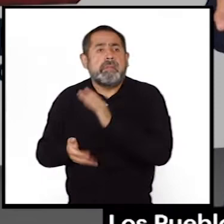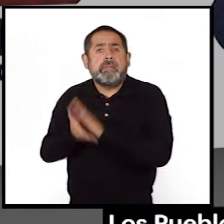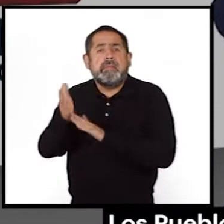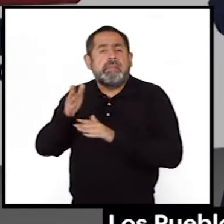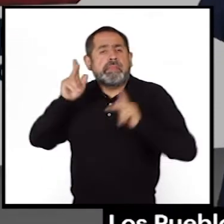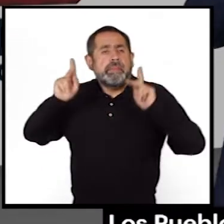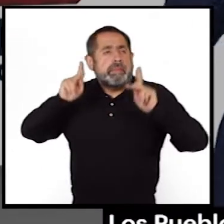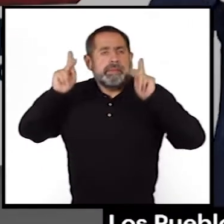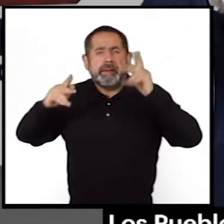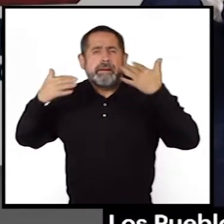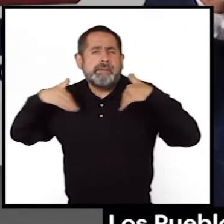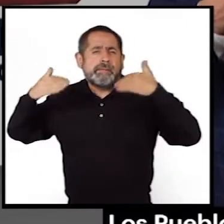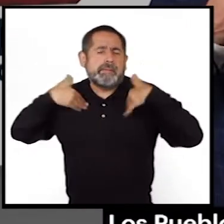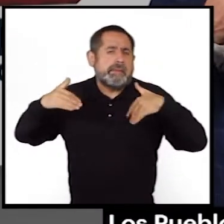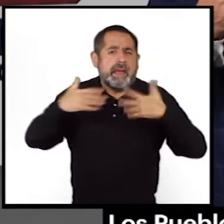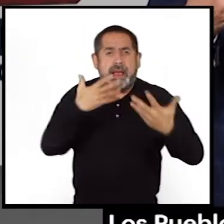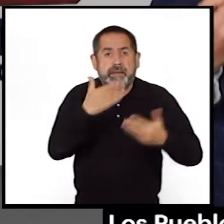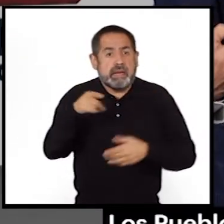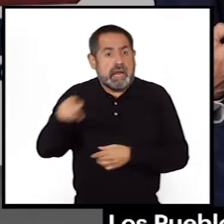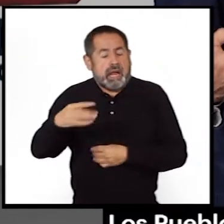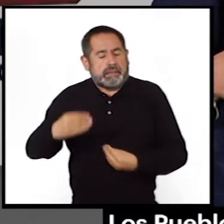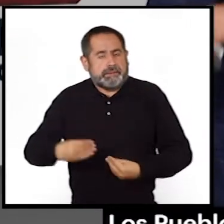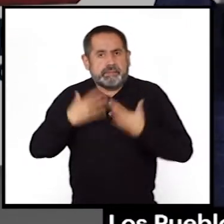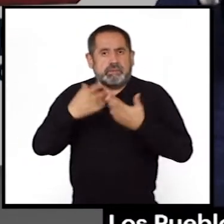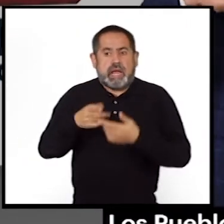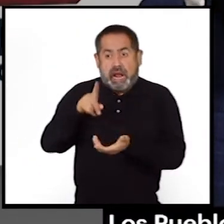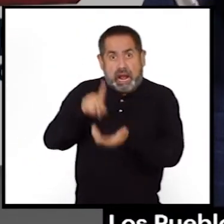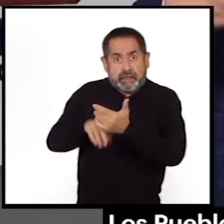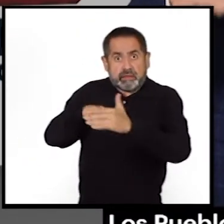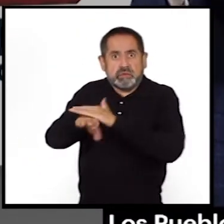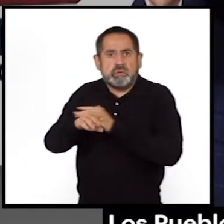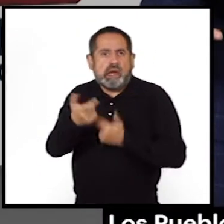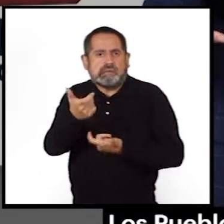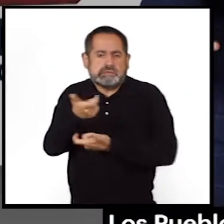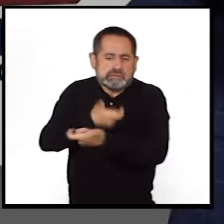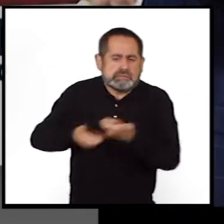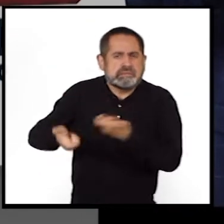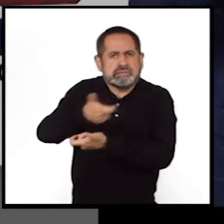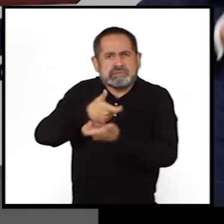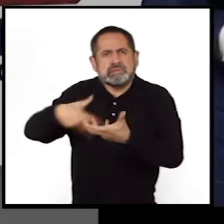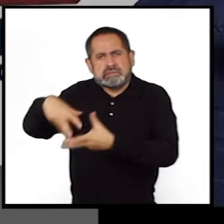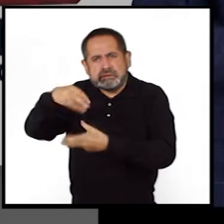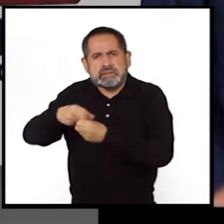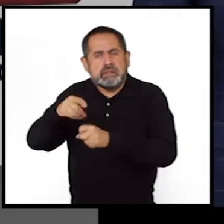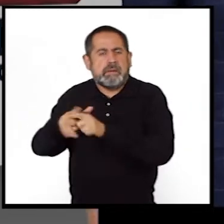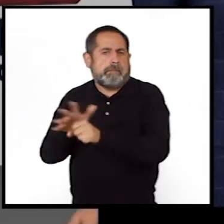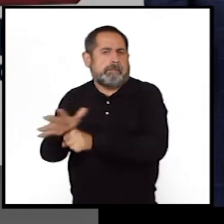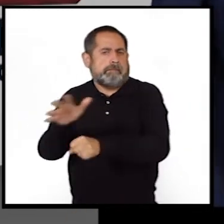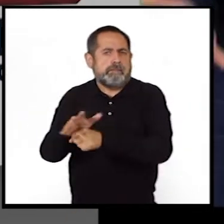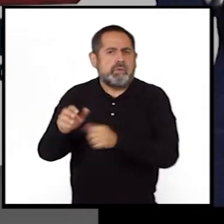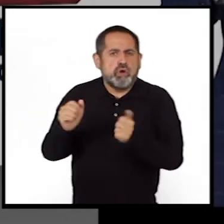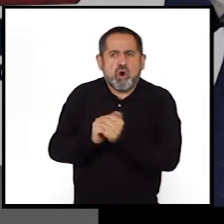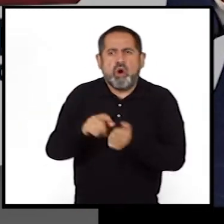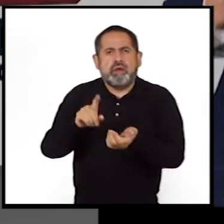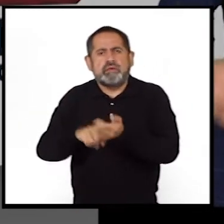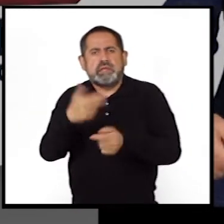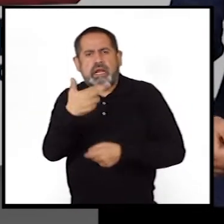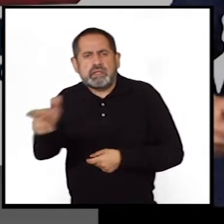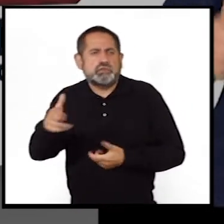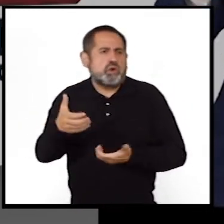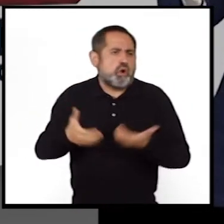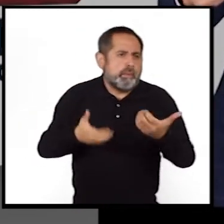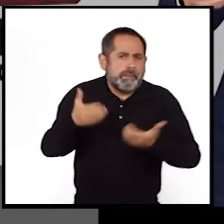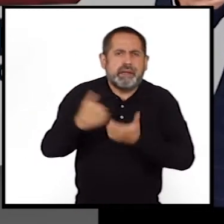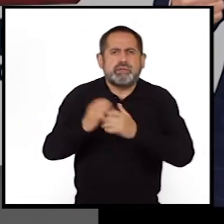pueblos mágicos son una eficaz herramienta que impulsa la reactivación económica al interior de nuestros estados a través de